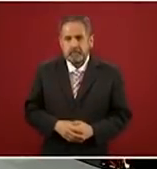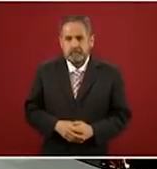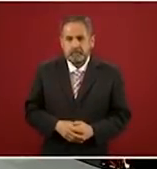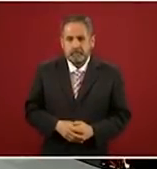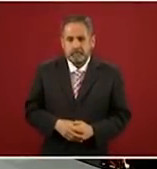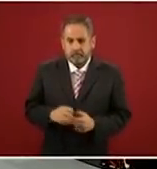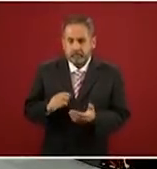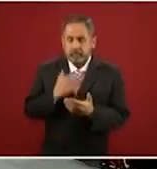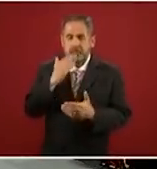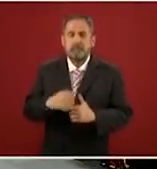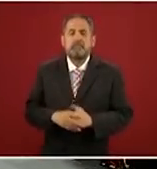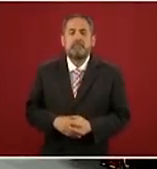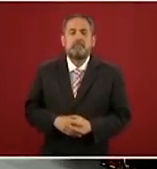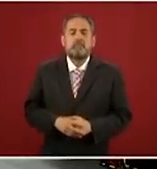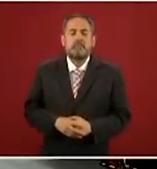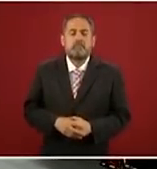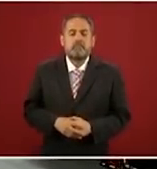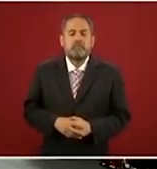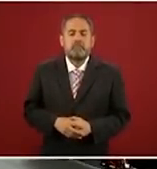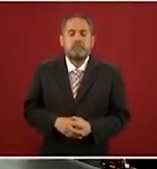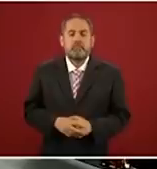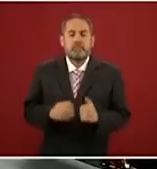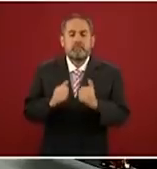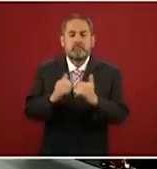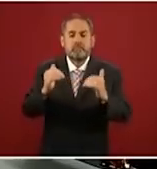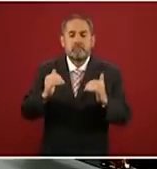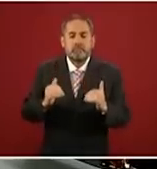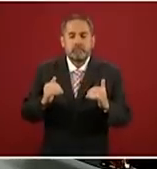muy bien entonces vamos con